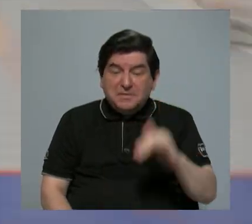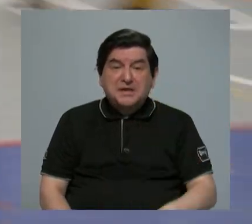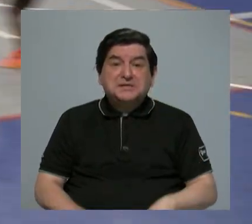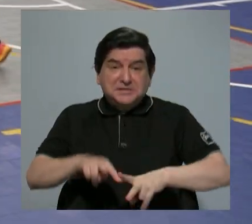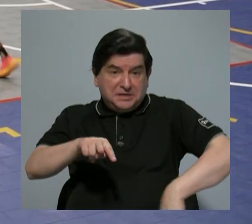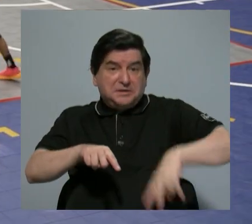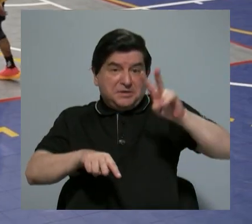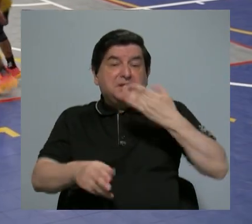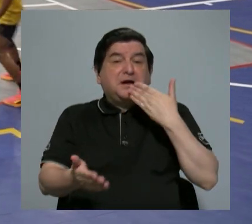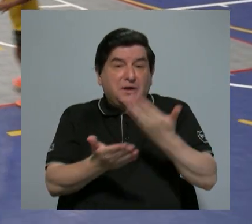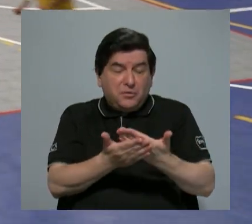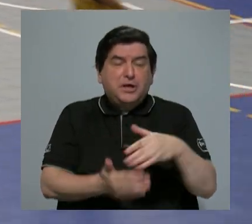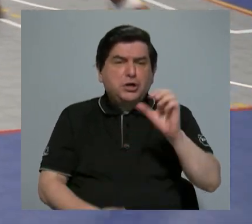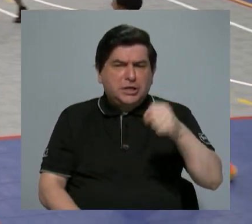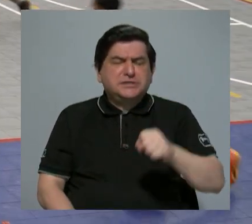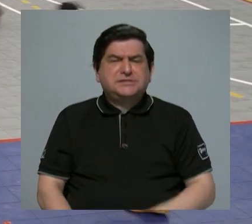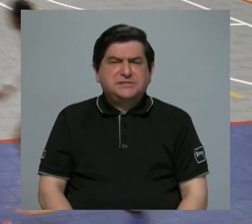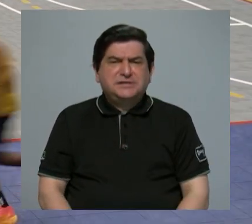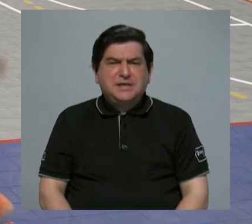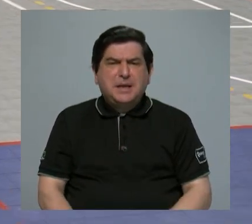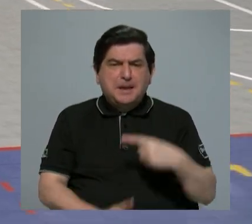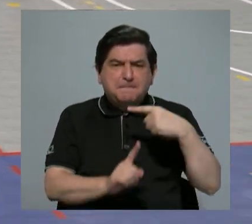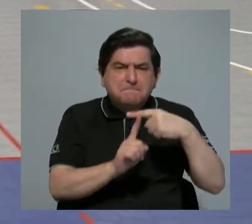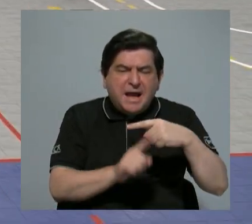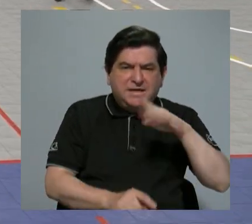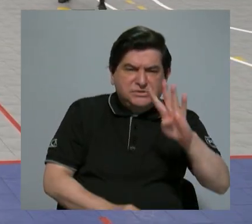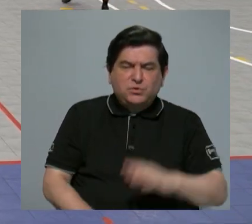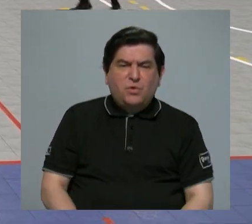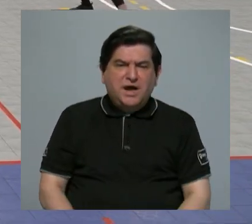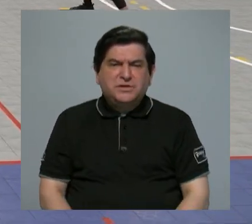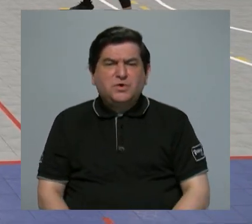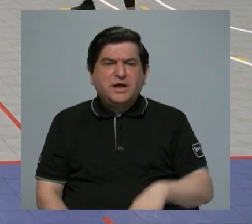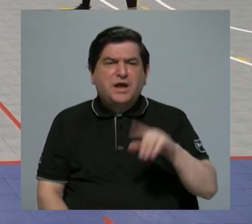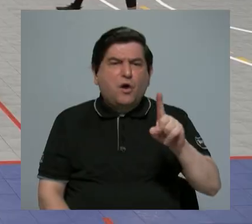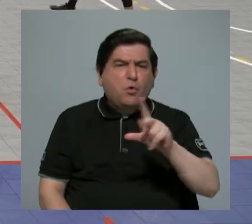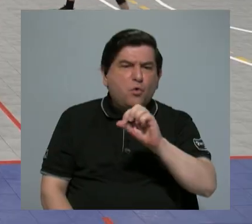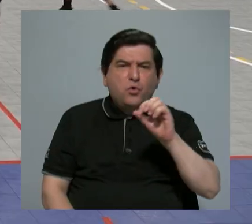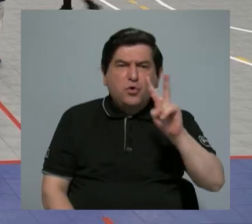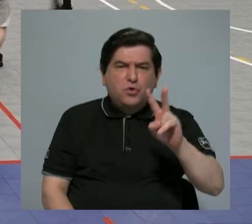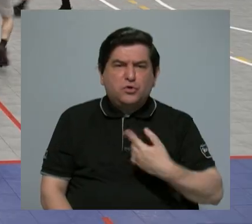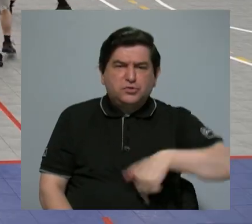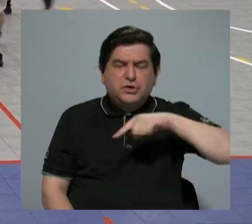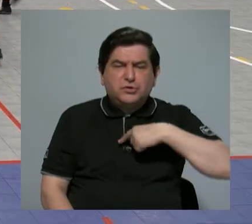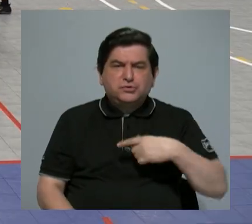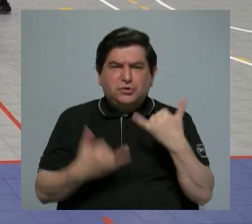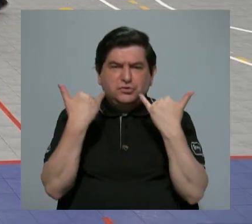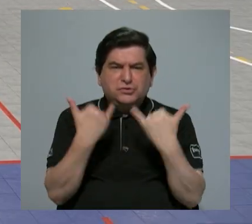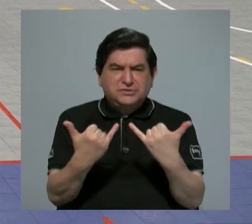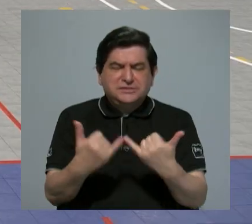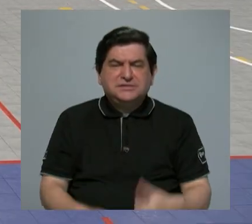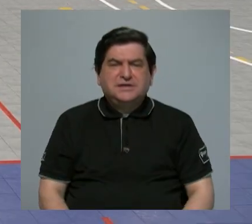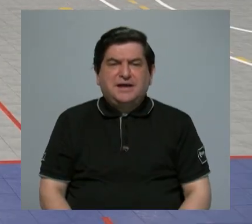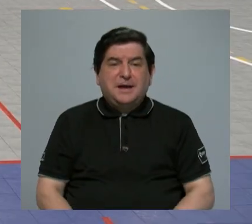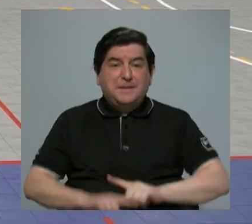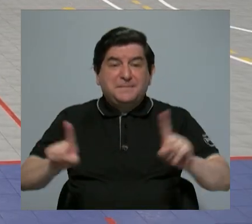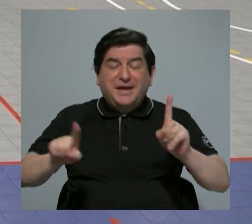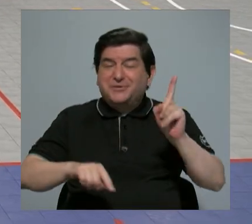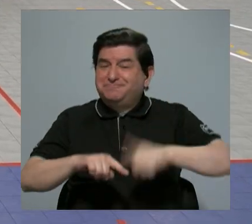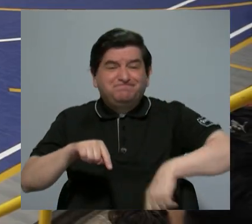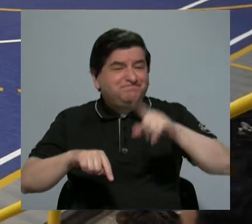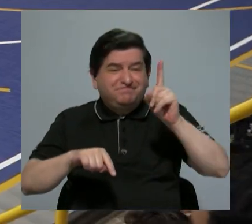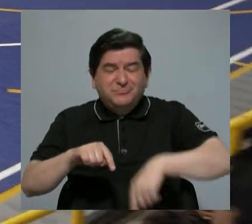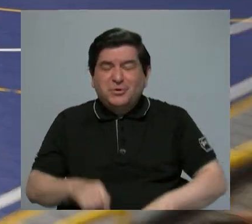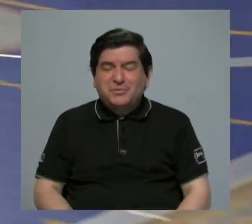set. Exactamente, una ventaja de más 4, era mucho 1 o 2 puntos que nos hiciera la UNED y nosotros cerrar. Desdichadamente no